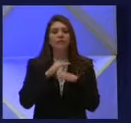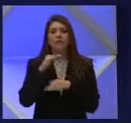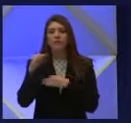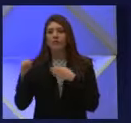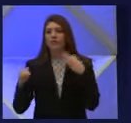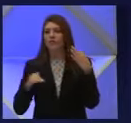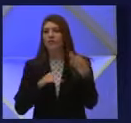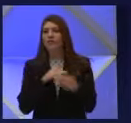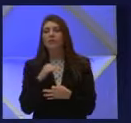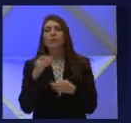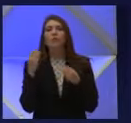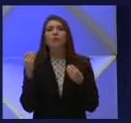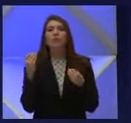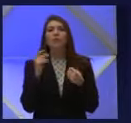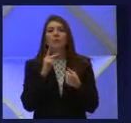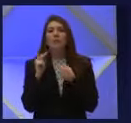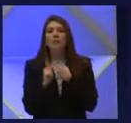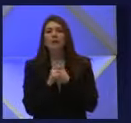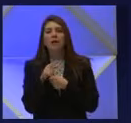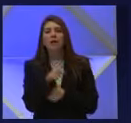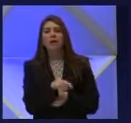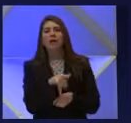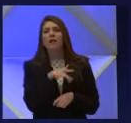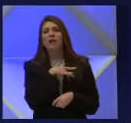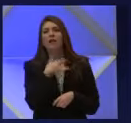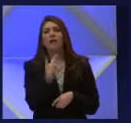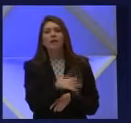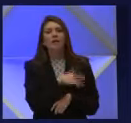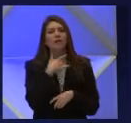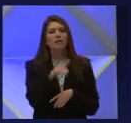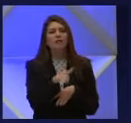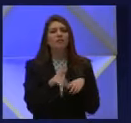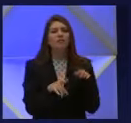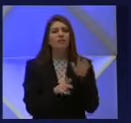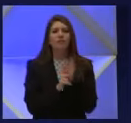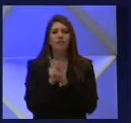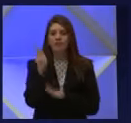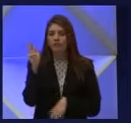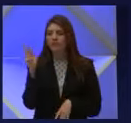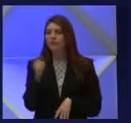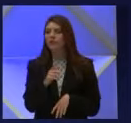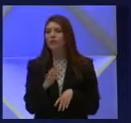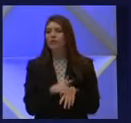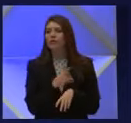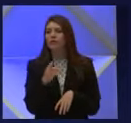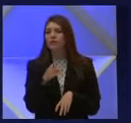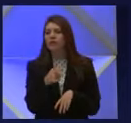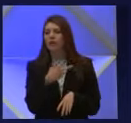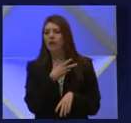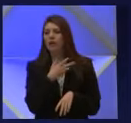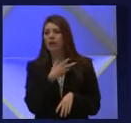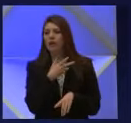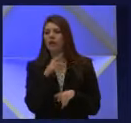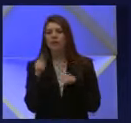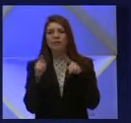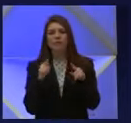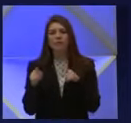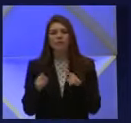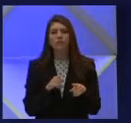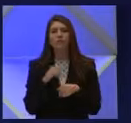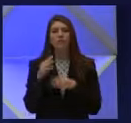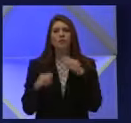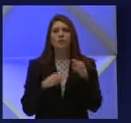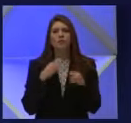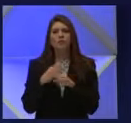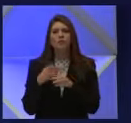muchos países enamoraron del transbordador por todos los rincones del mundo y van